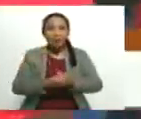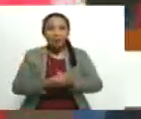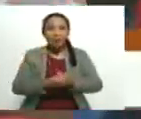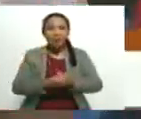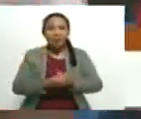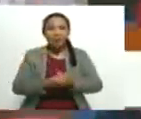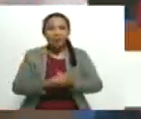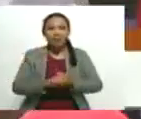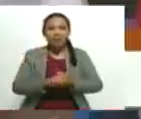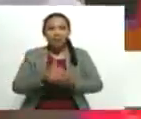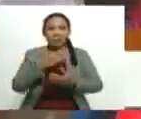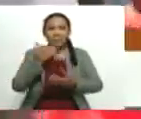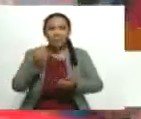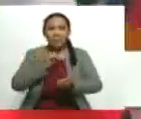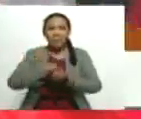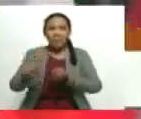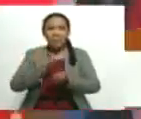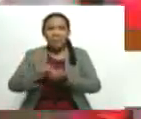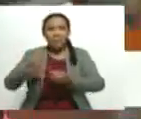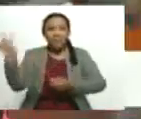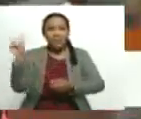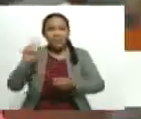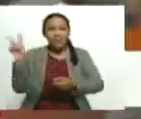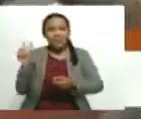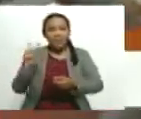El mejor queso de Venezuela, ¿de dónde